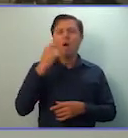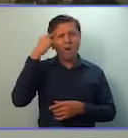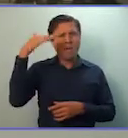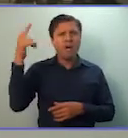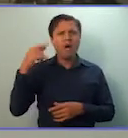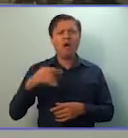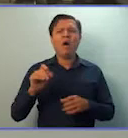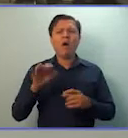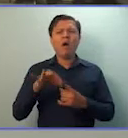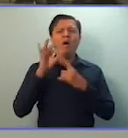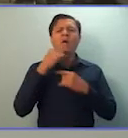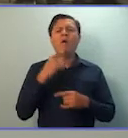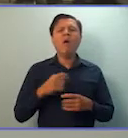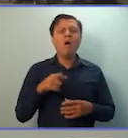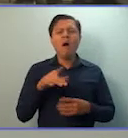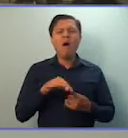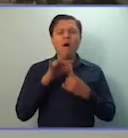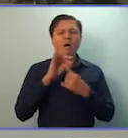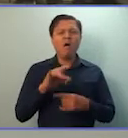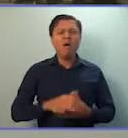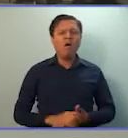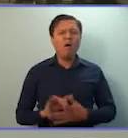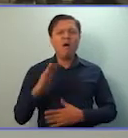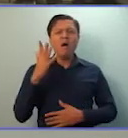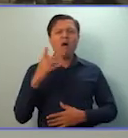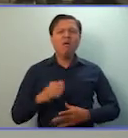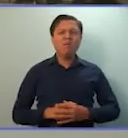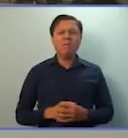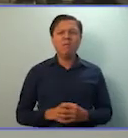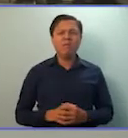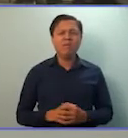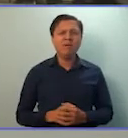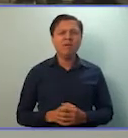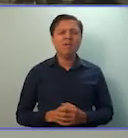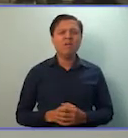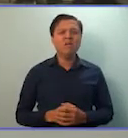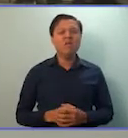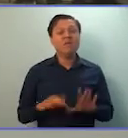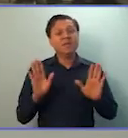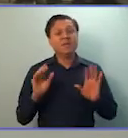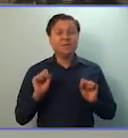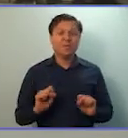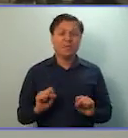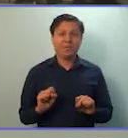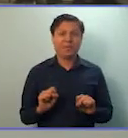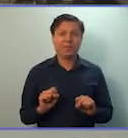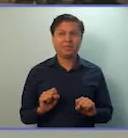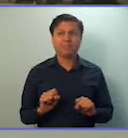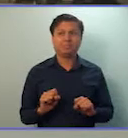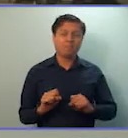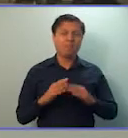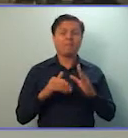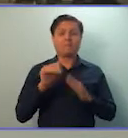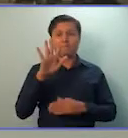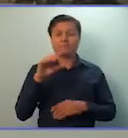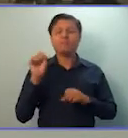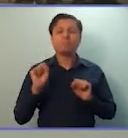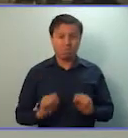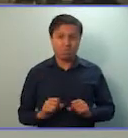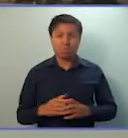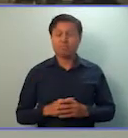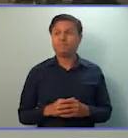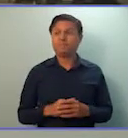contendientes entonces ahí salió el quinta a la quinta posición puede funcionar con menos de cinco si puede funcionar